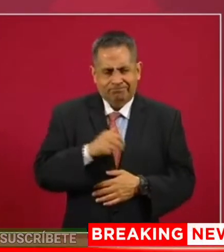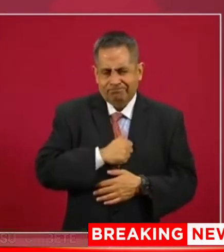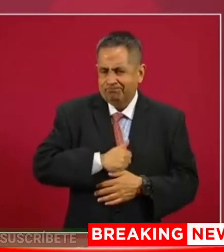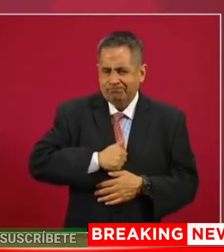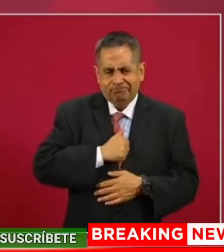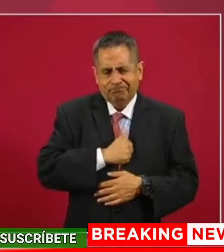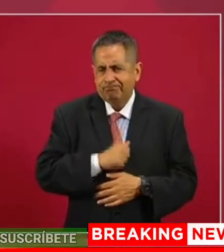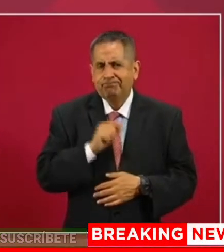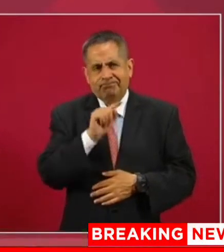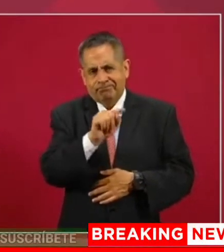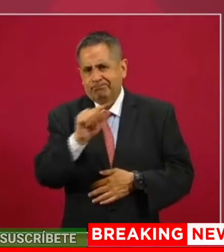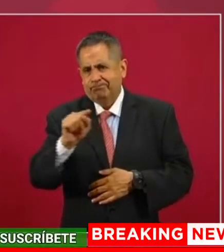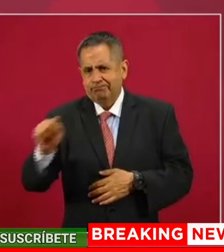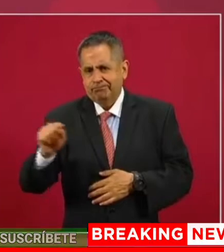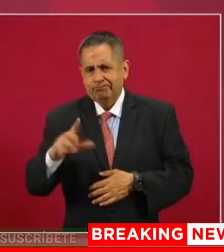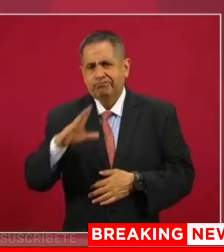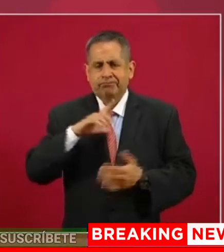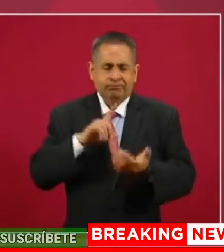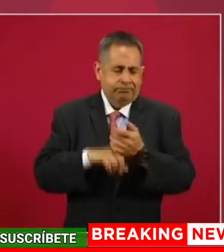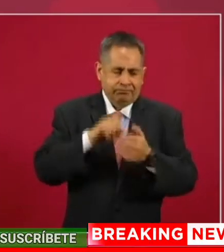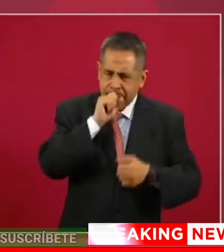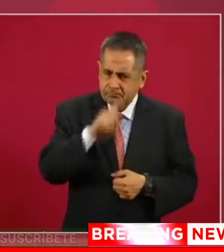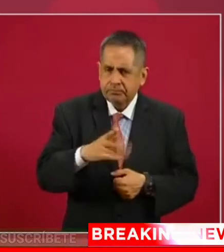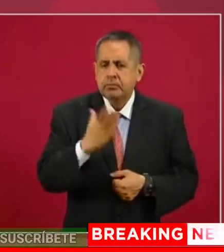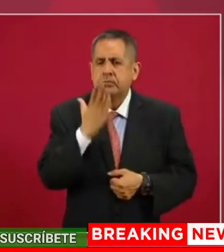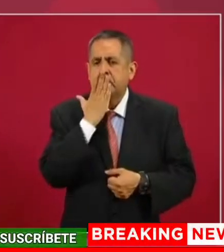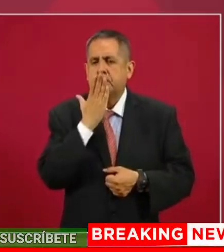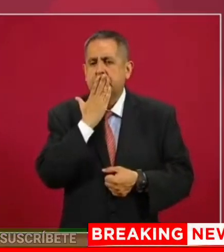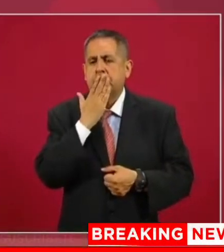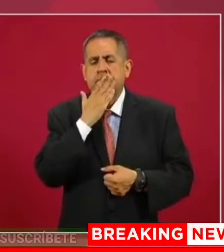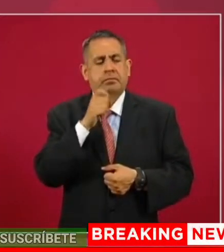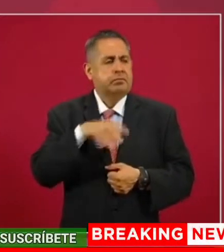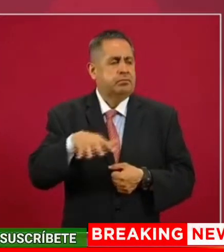desgraciadamente. Esto está en Sonora,